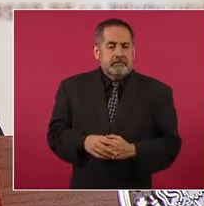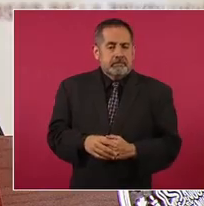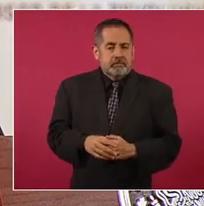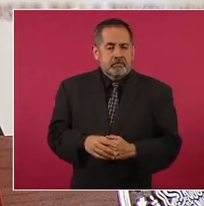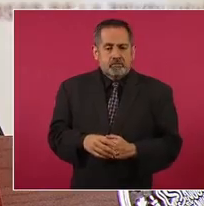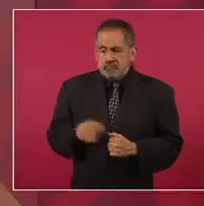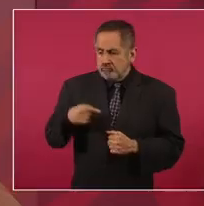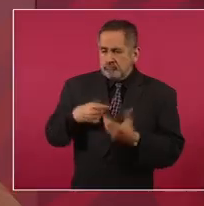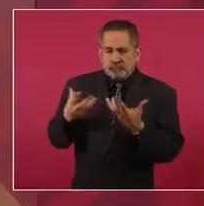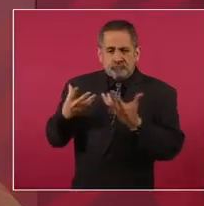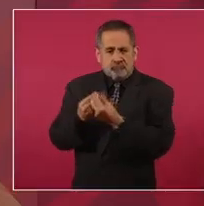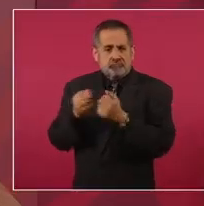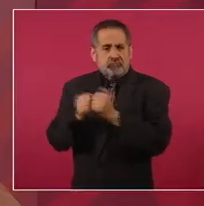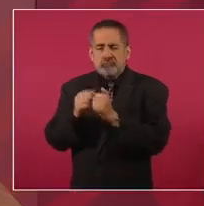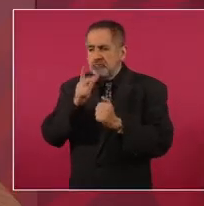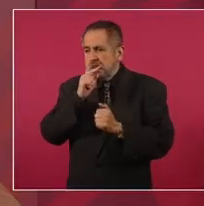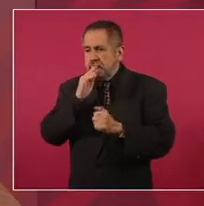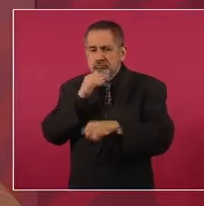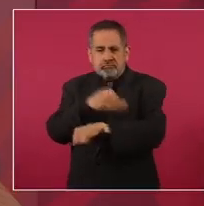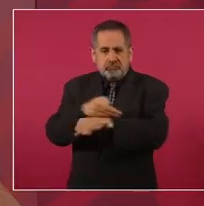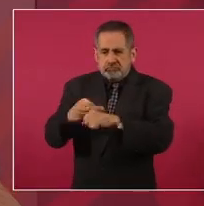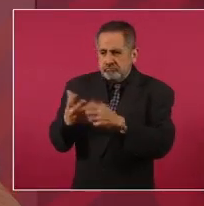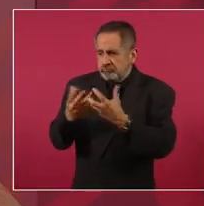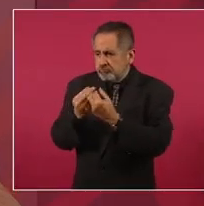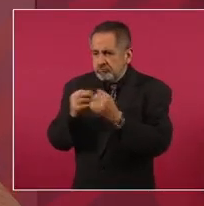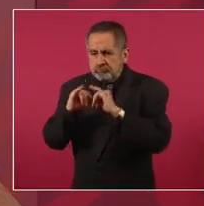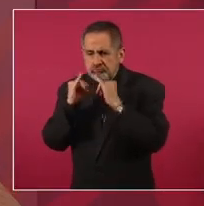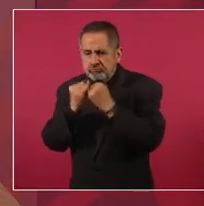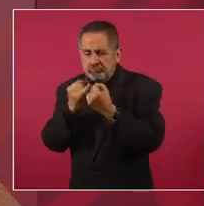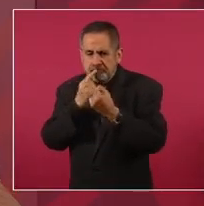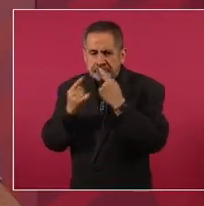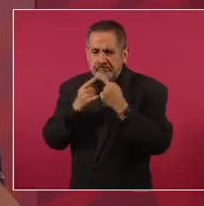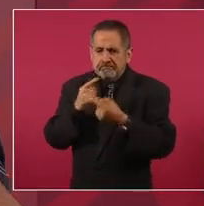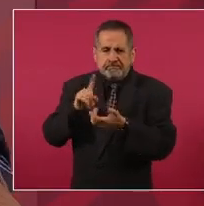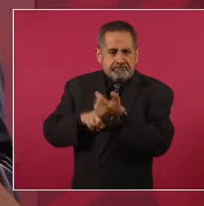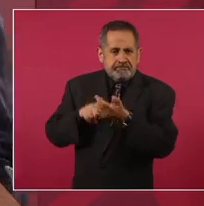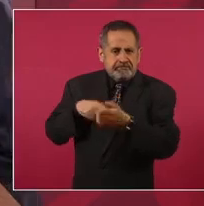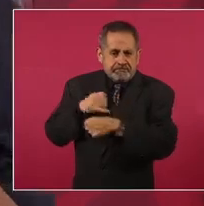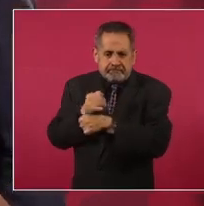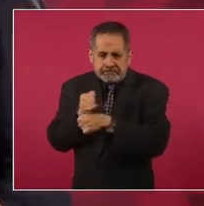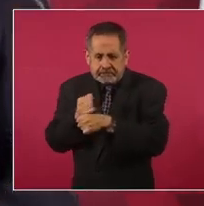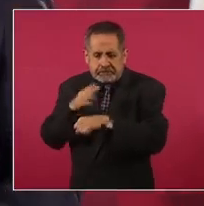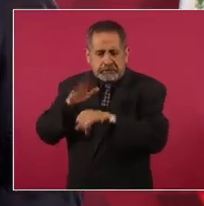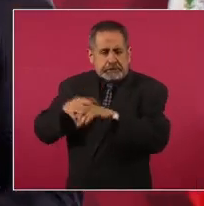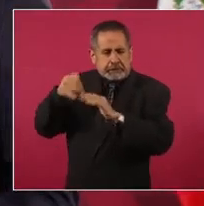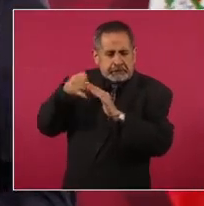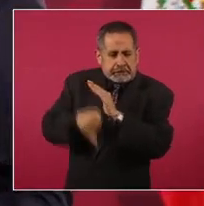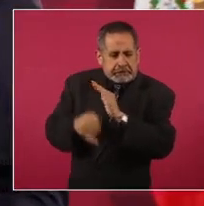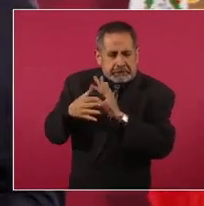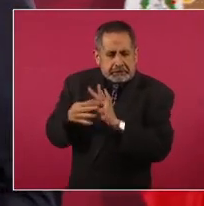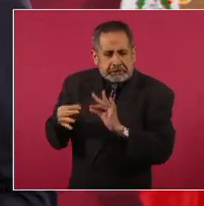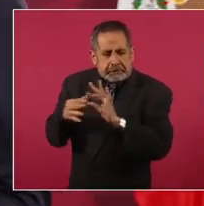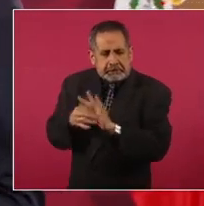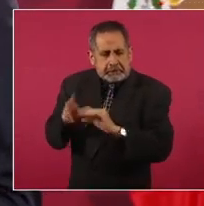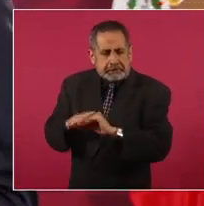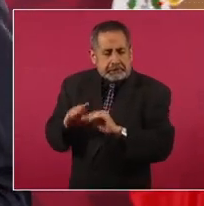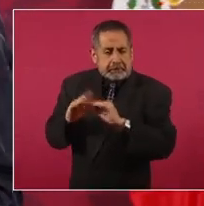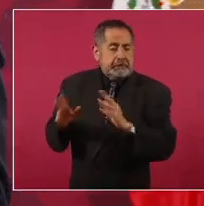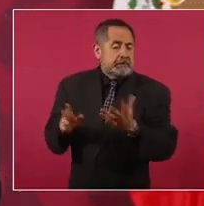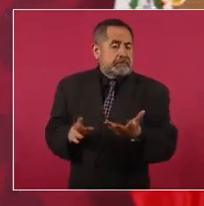nos hemos reunido con los padres, se ha hecho una investigación a fondo,